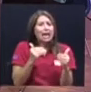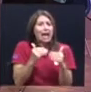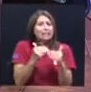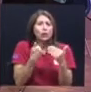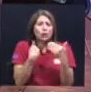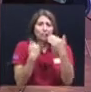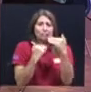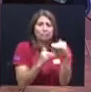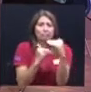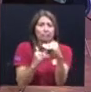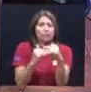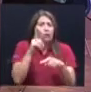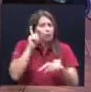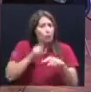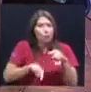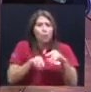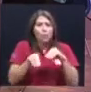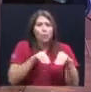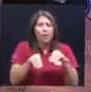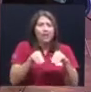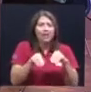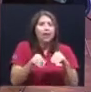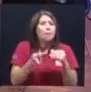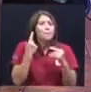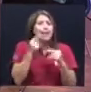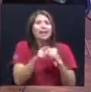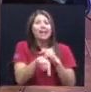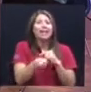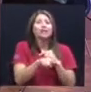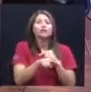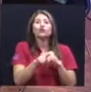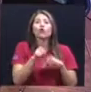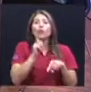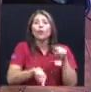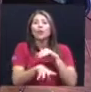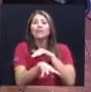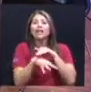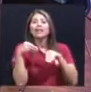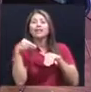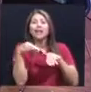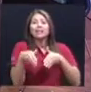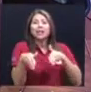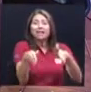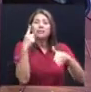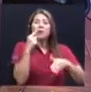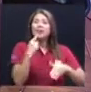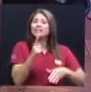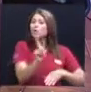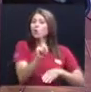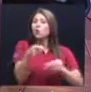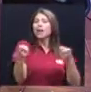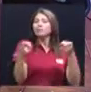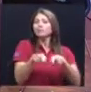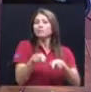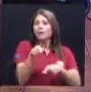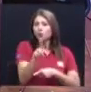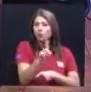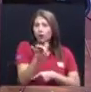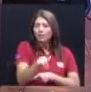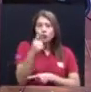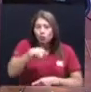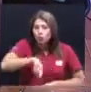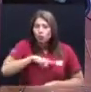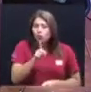poder llegar a las calles y decir a la gente es que las cosas no son así porque nosotros no somos así voy a leer la última